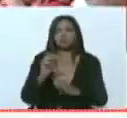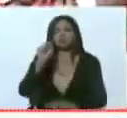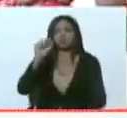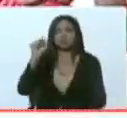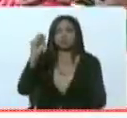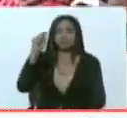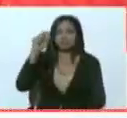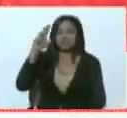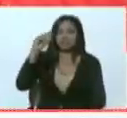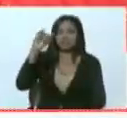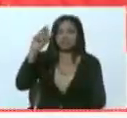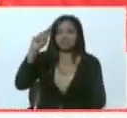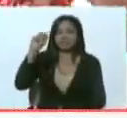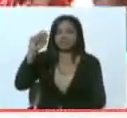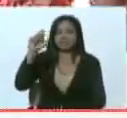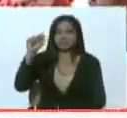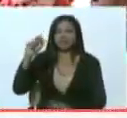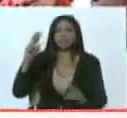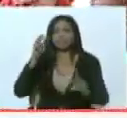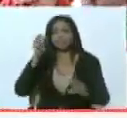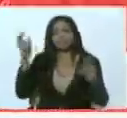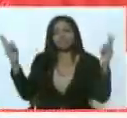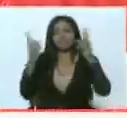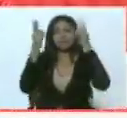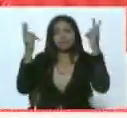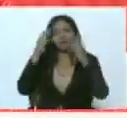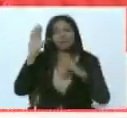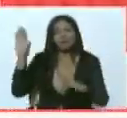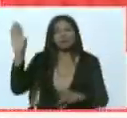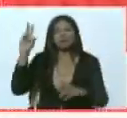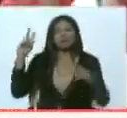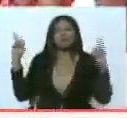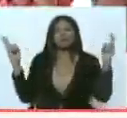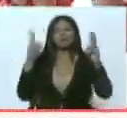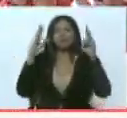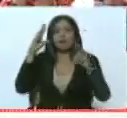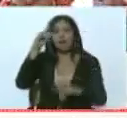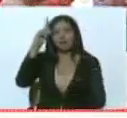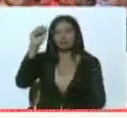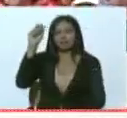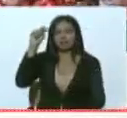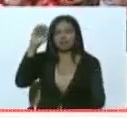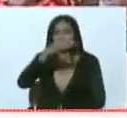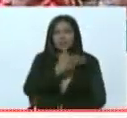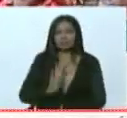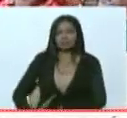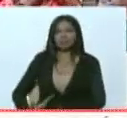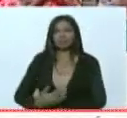¡Que viva el pueblo de Nicaragua! ¡Que viva Daniel Ortega! ¡Que viva!